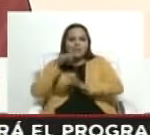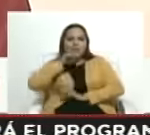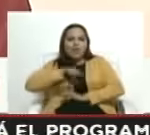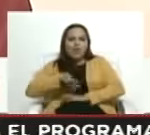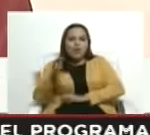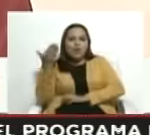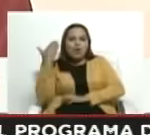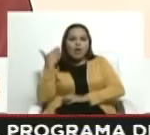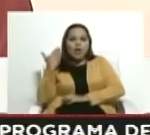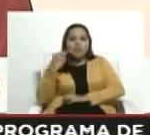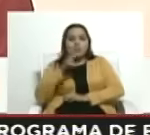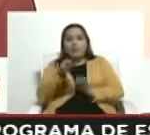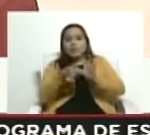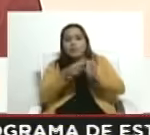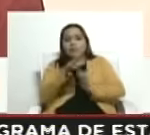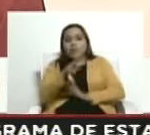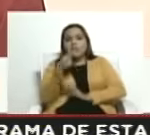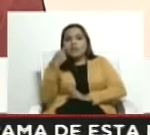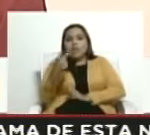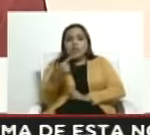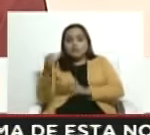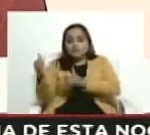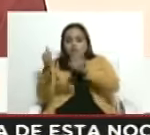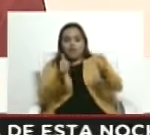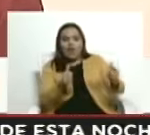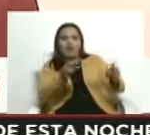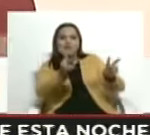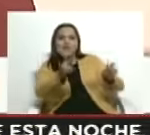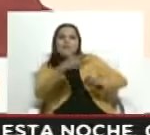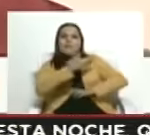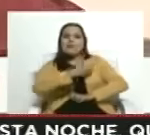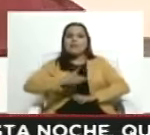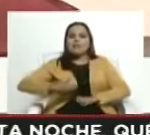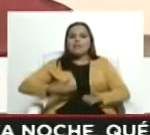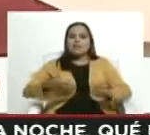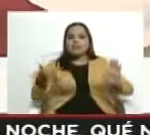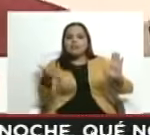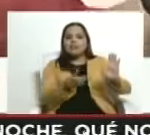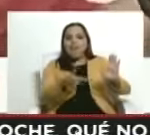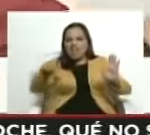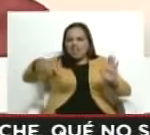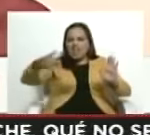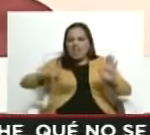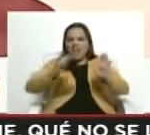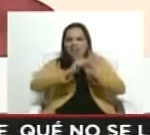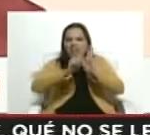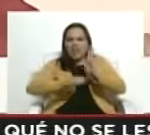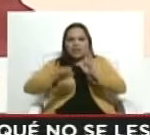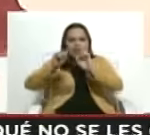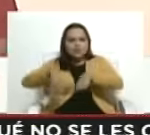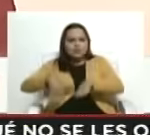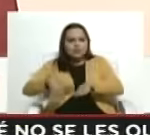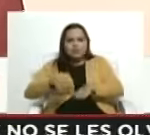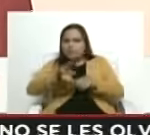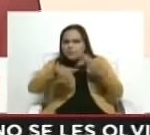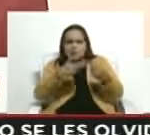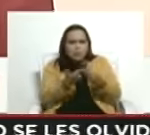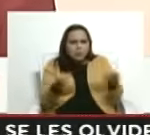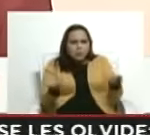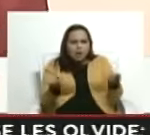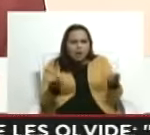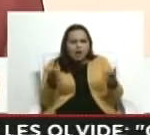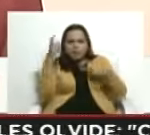Aquellos que dijeron, tenemos nuevo presidente, aquí está la renuncia. No había renuncia, es la mentira,